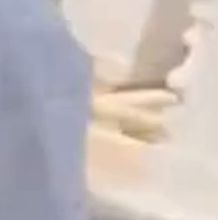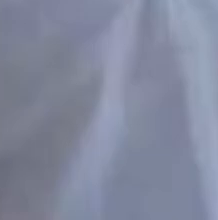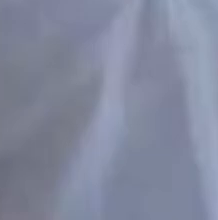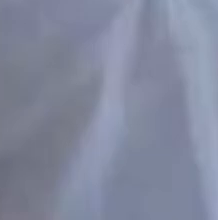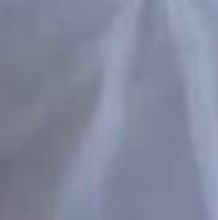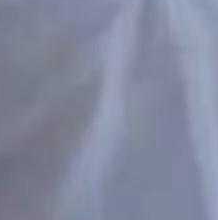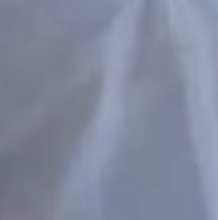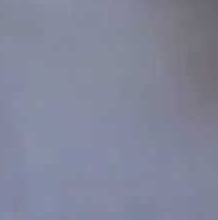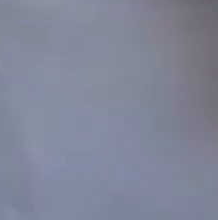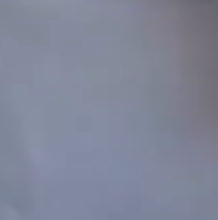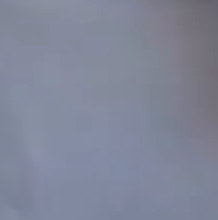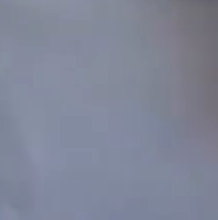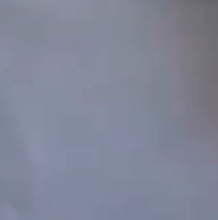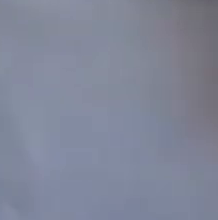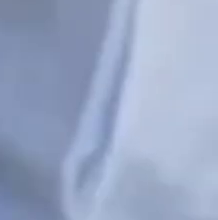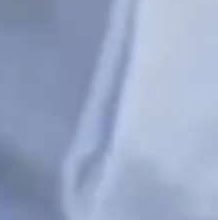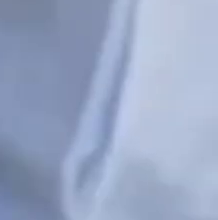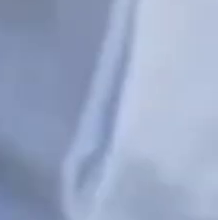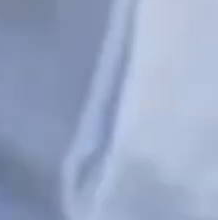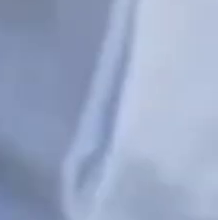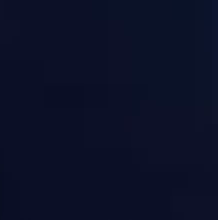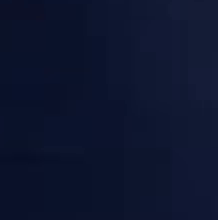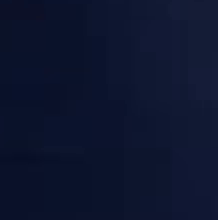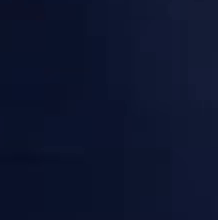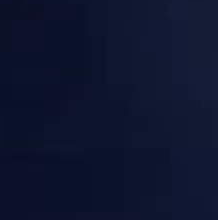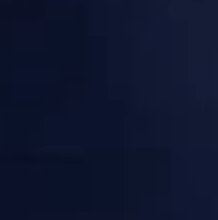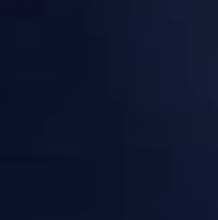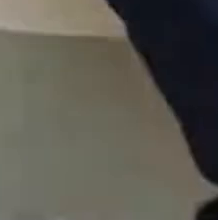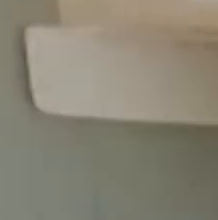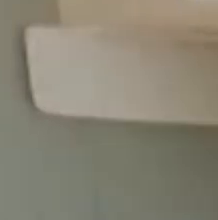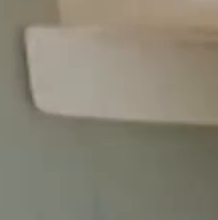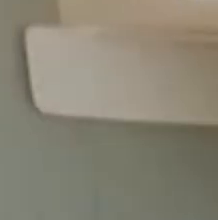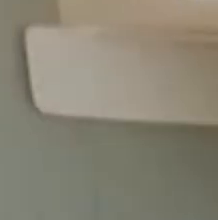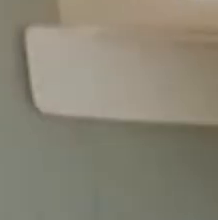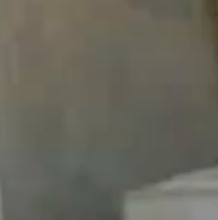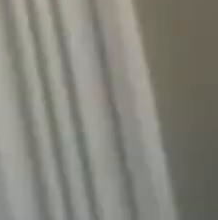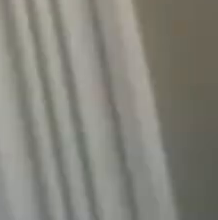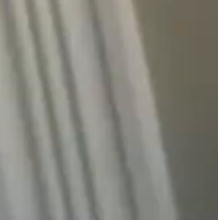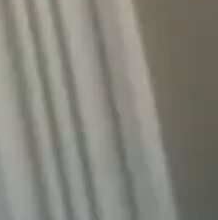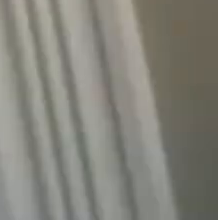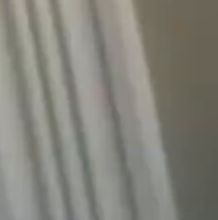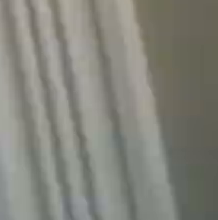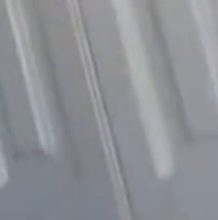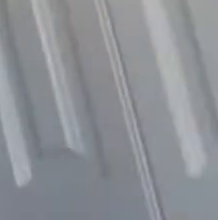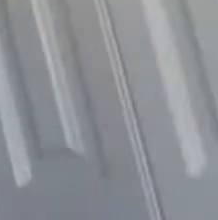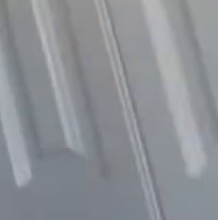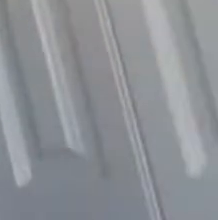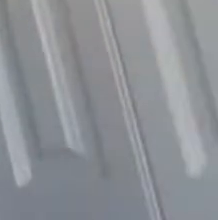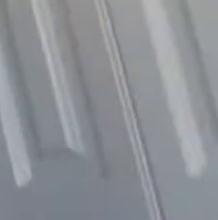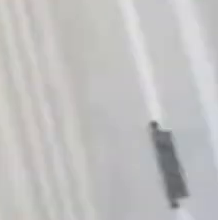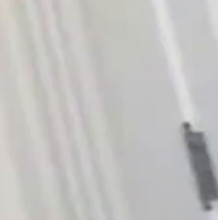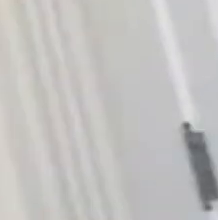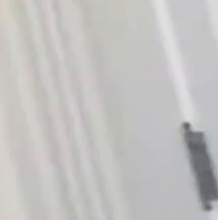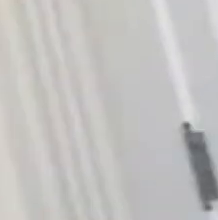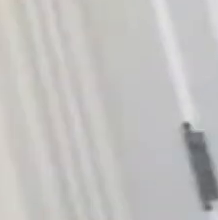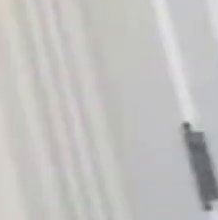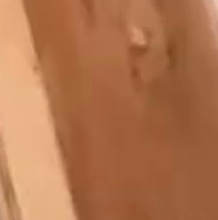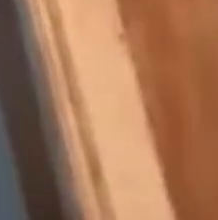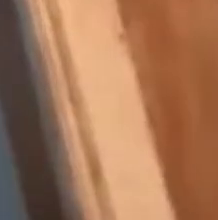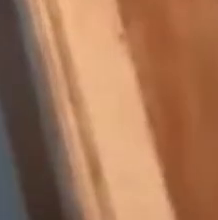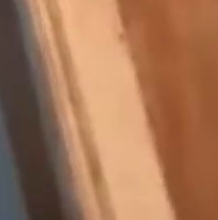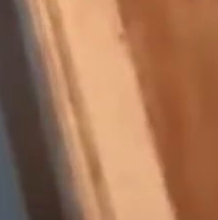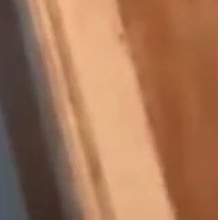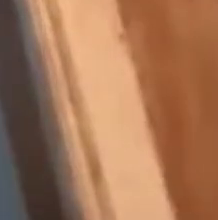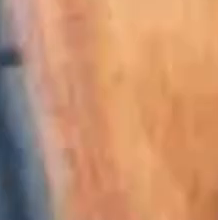Creo que el pensamiento anticolonial de Fidel hay que buscarlo en sus ideas, en sus intervenciones